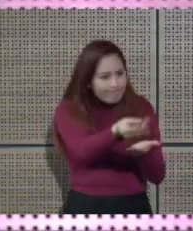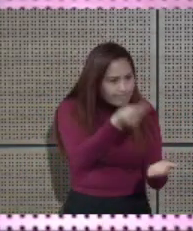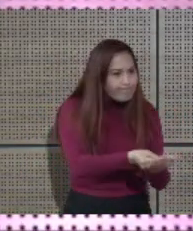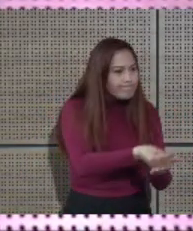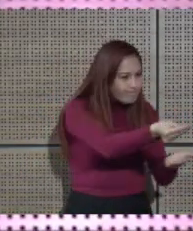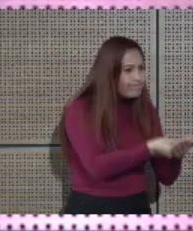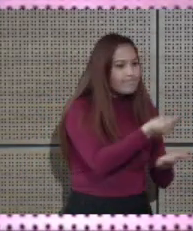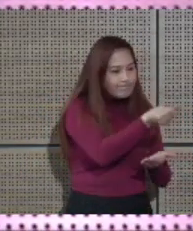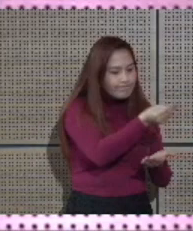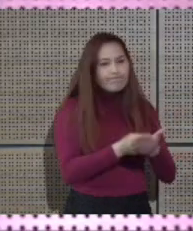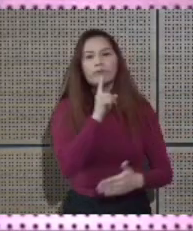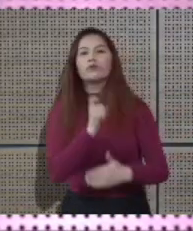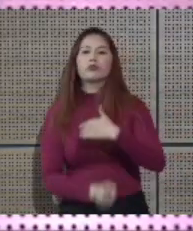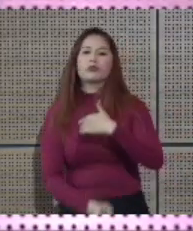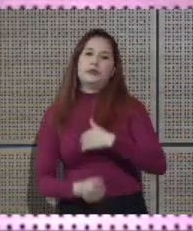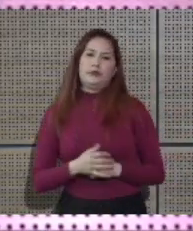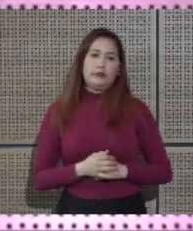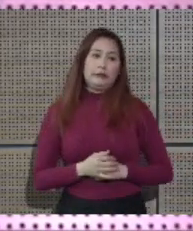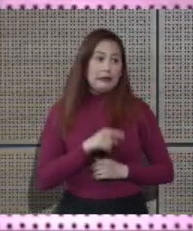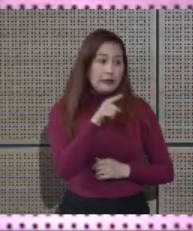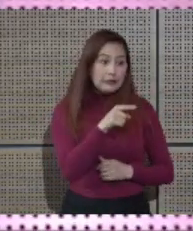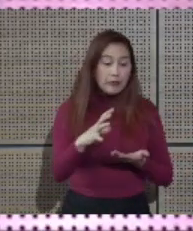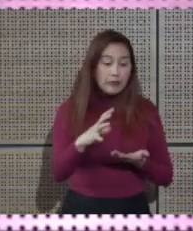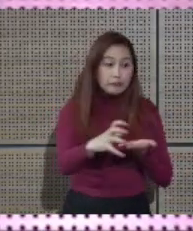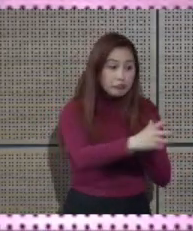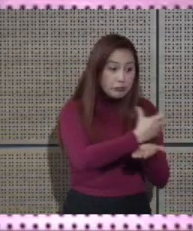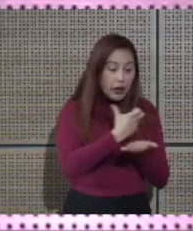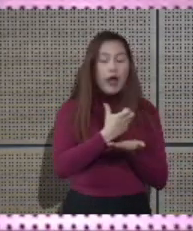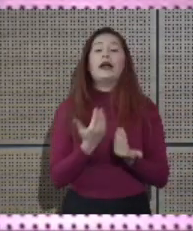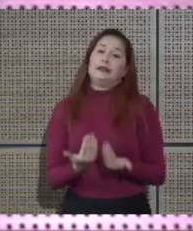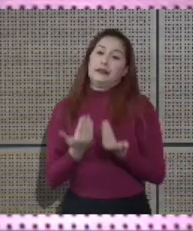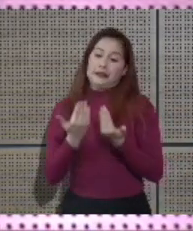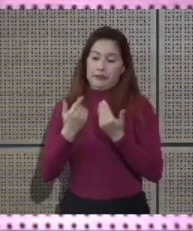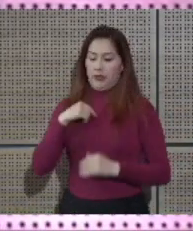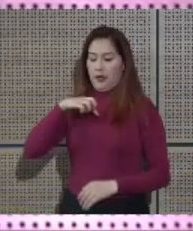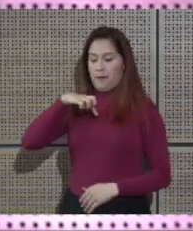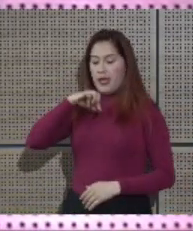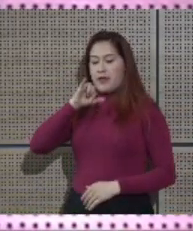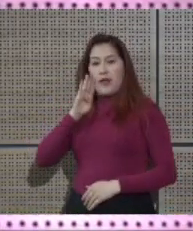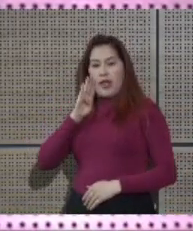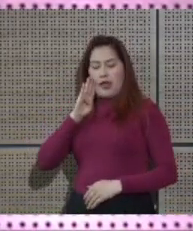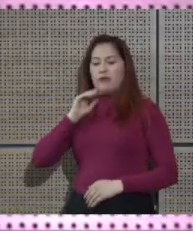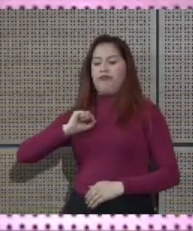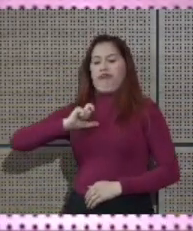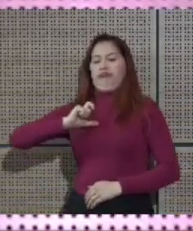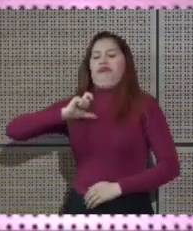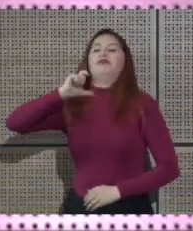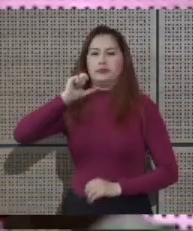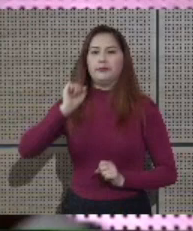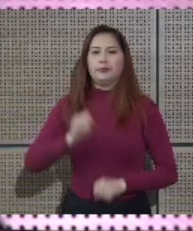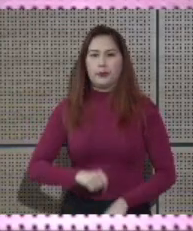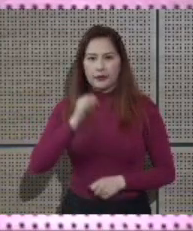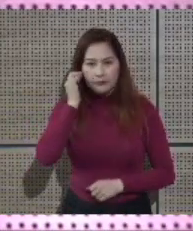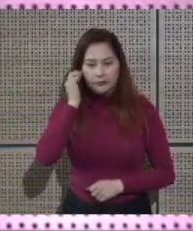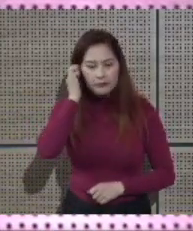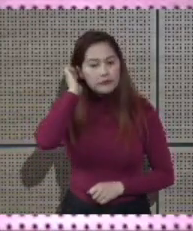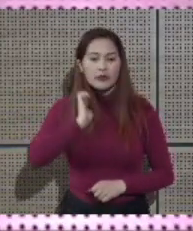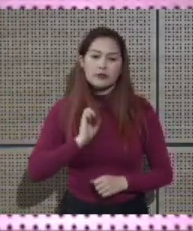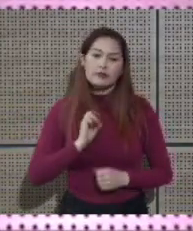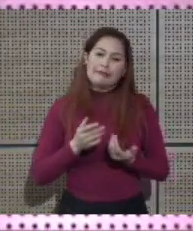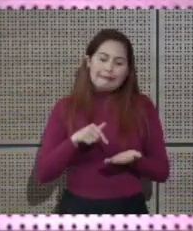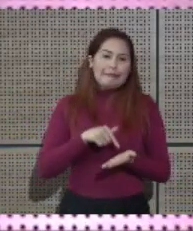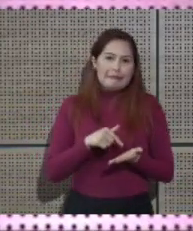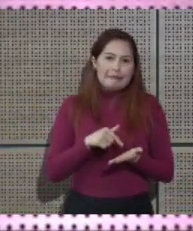mejorar considerablemente los ingresos del Estado. Y la segunda razón por la cual, aun cuando se tuvieran los ingresos, no es